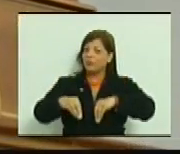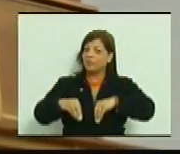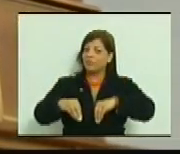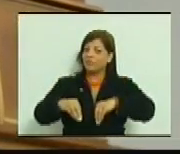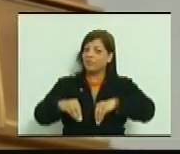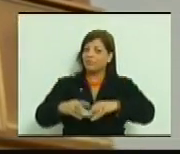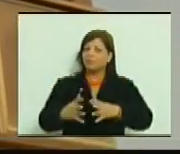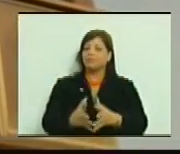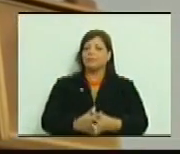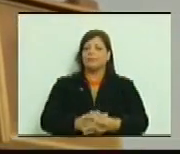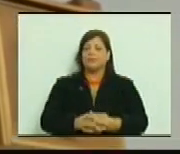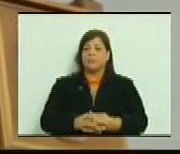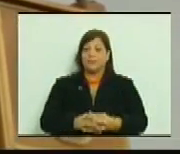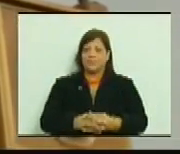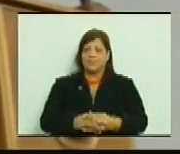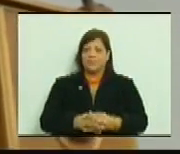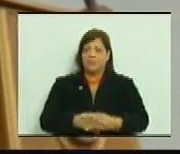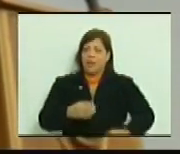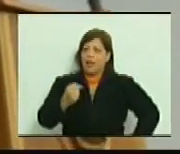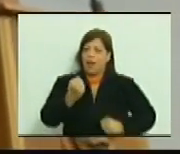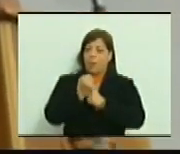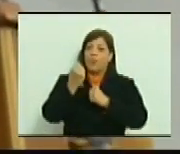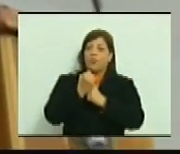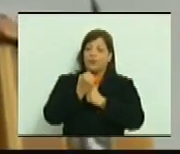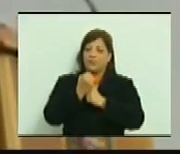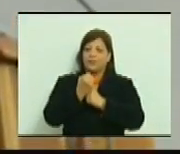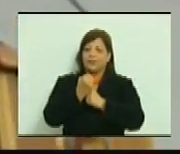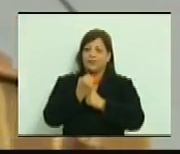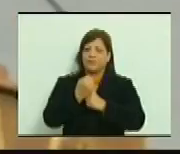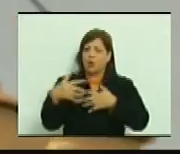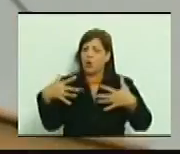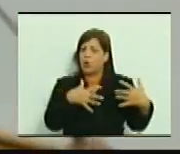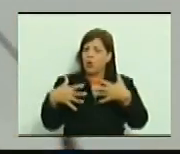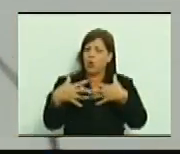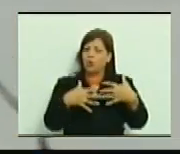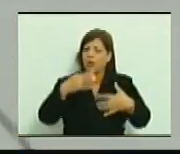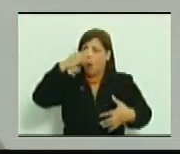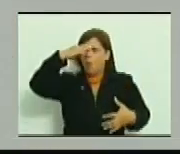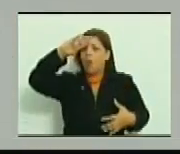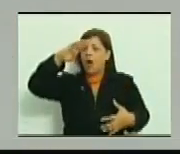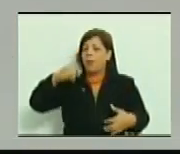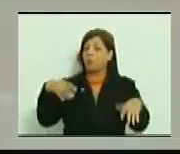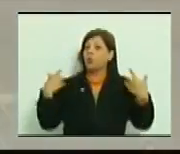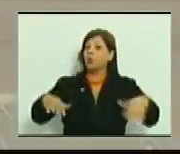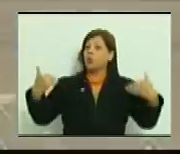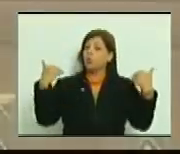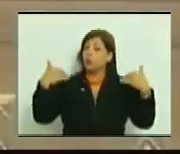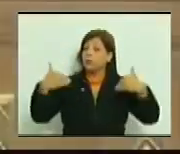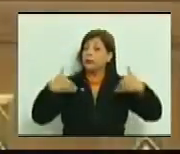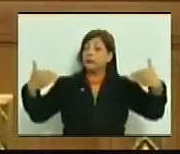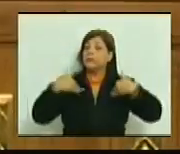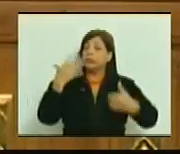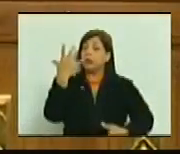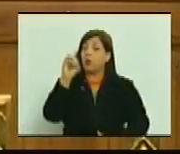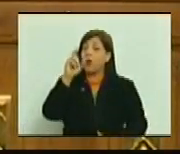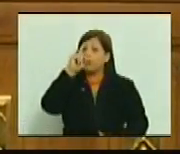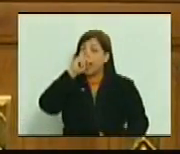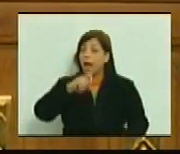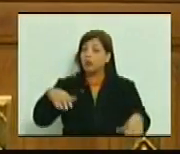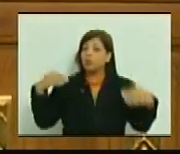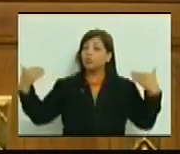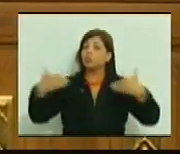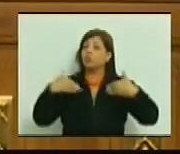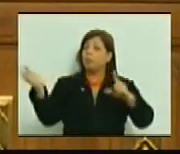en apoyo a la lucha digna del pueblo cubano que ha resistido más de 50 años